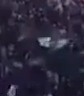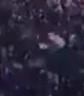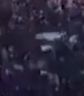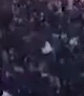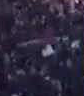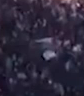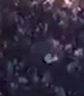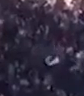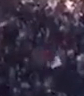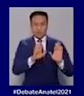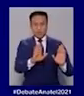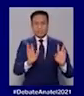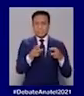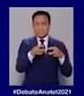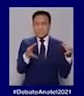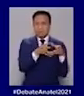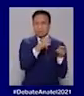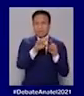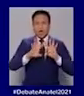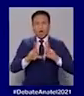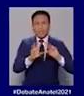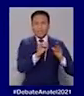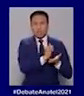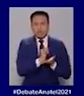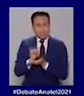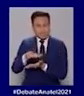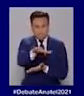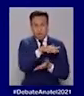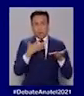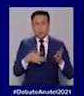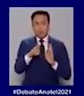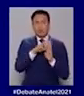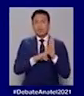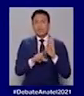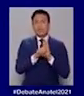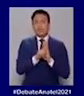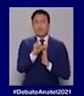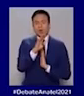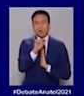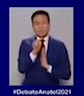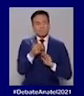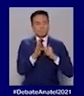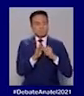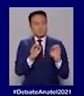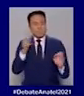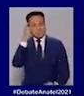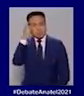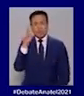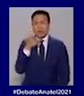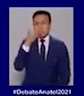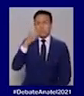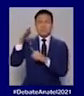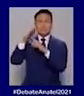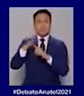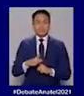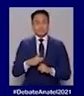que va de manera paralela a la fortaleza que aún tiene el viejo sistema, ¿cierto?, en torno a estos liderazgos